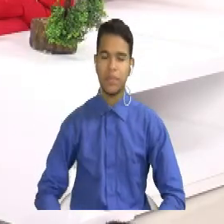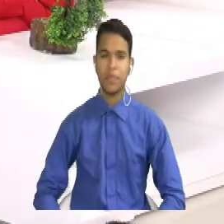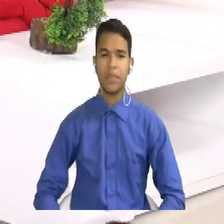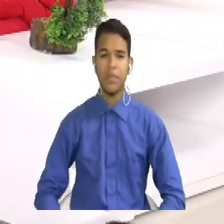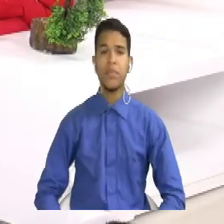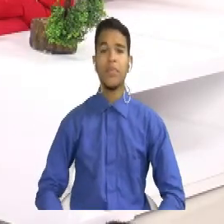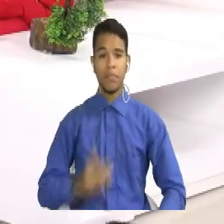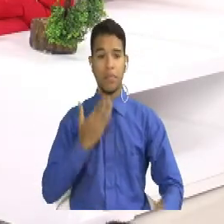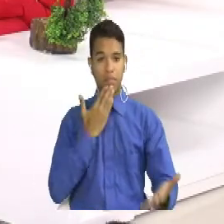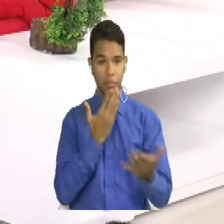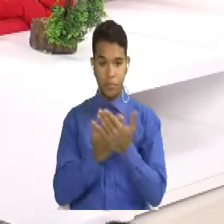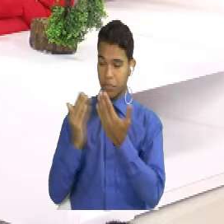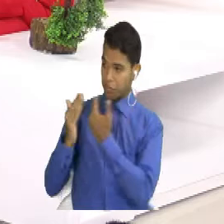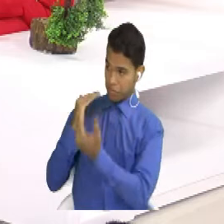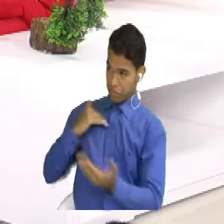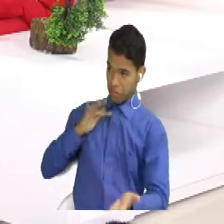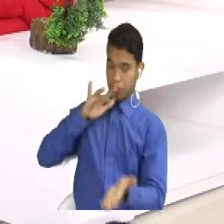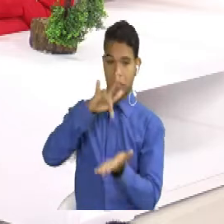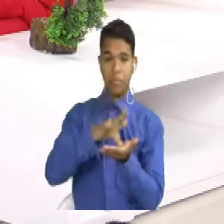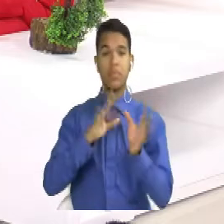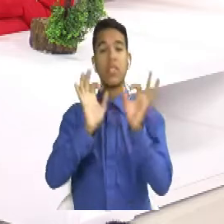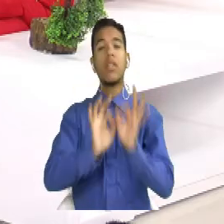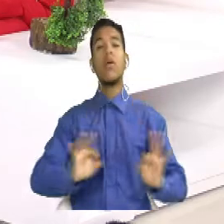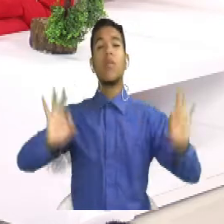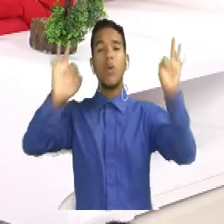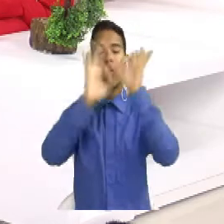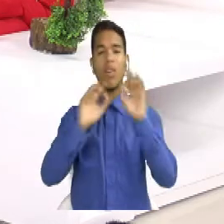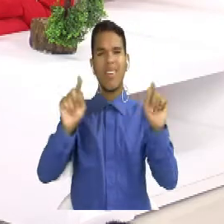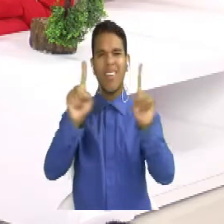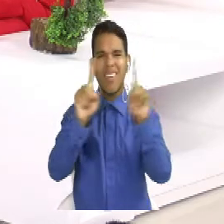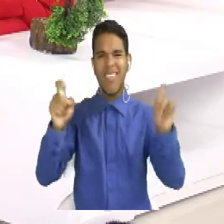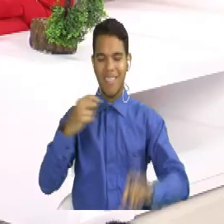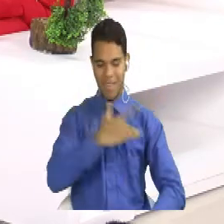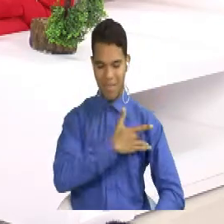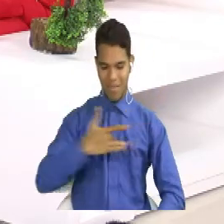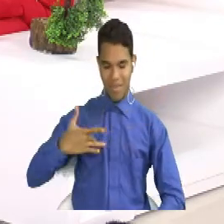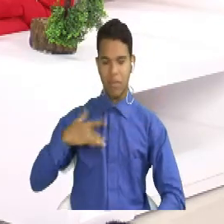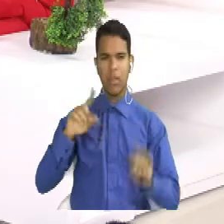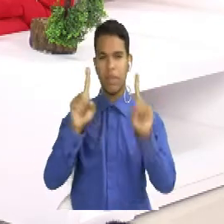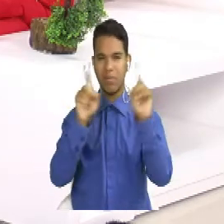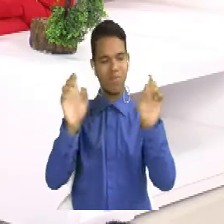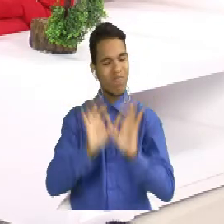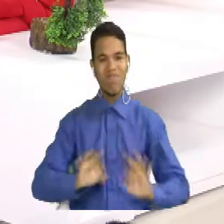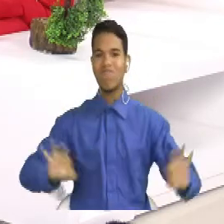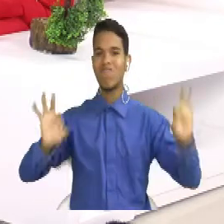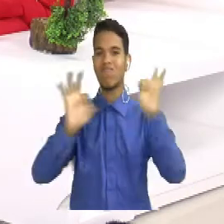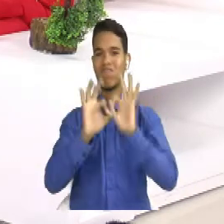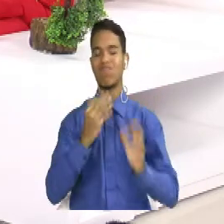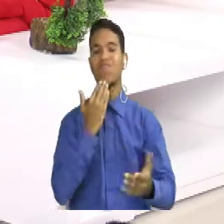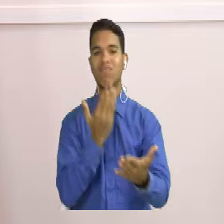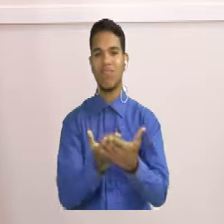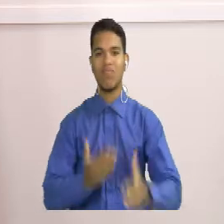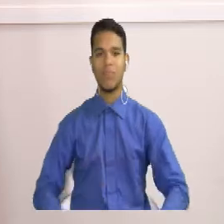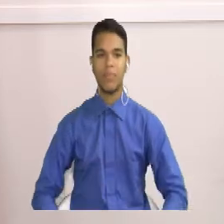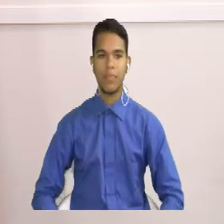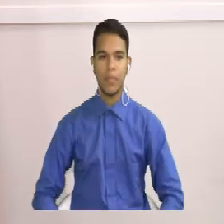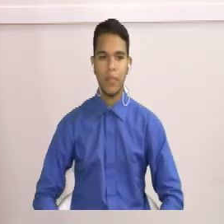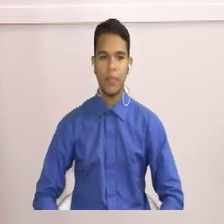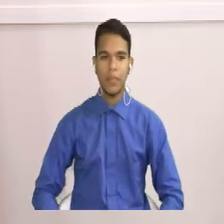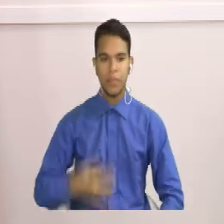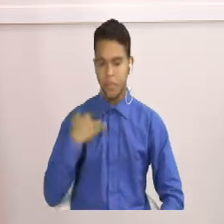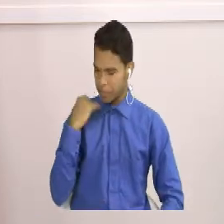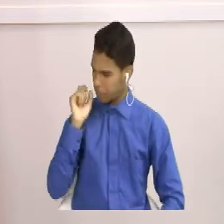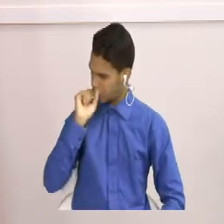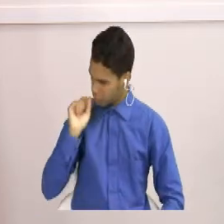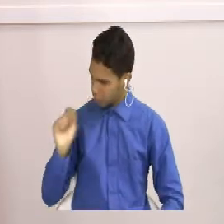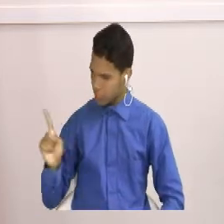que es de verdad importante todo lo que es relacionado pues con la salud. Muy amable por acompañarnos. Gracias. Sí, señora. Bueno, surge una inquietud